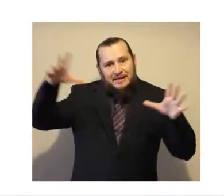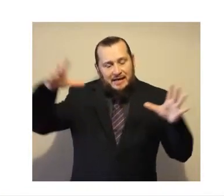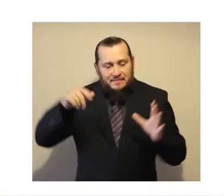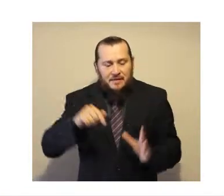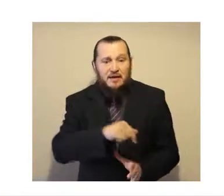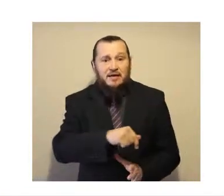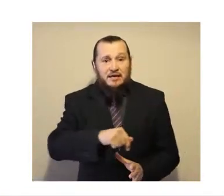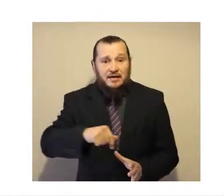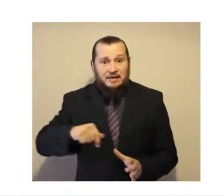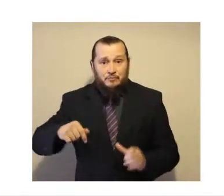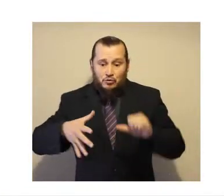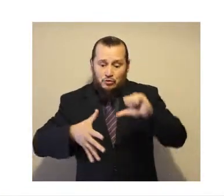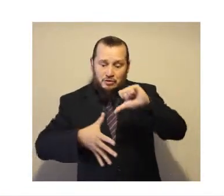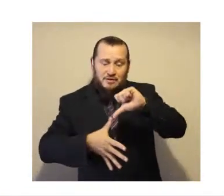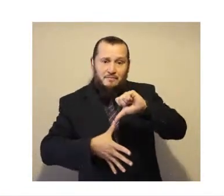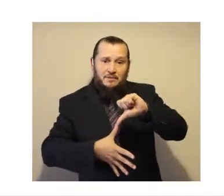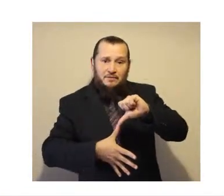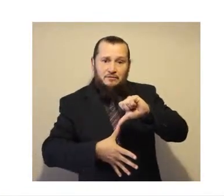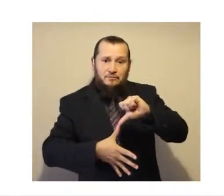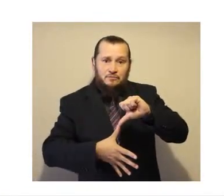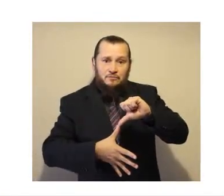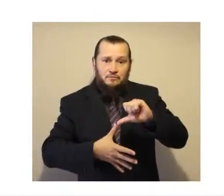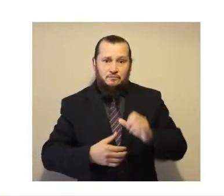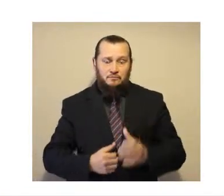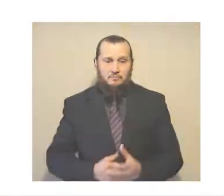los gliptodontes en América del Sur.